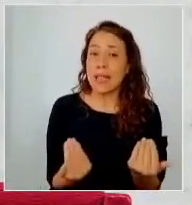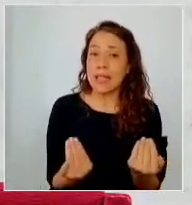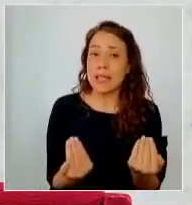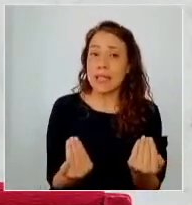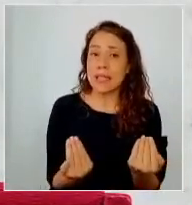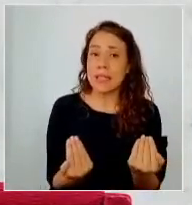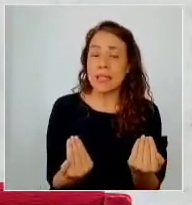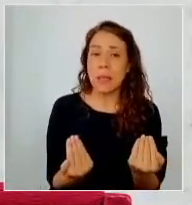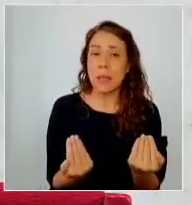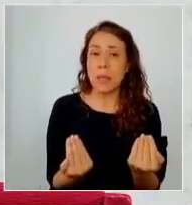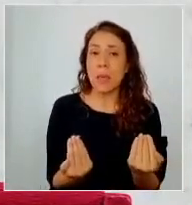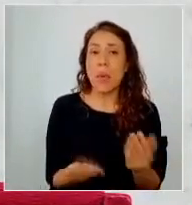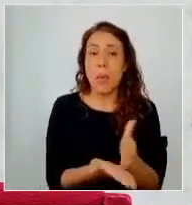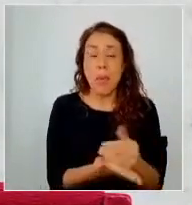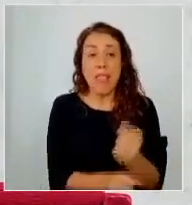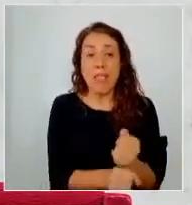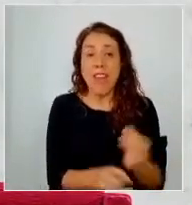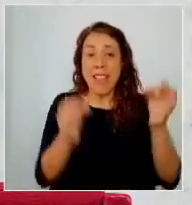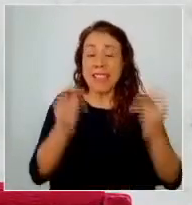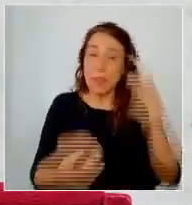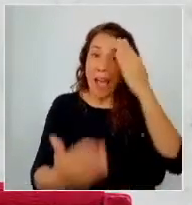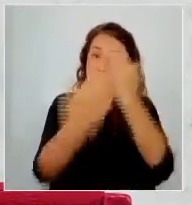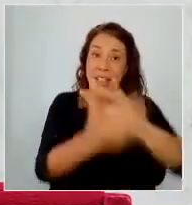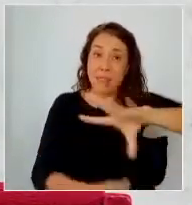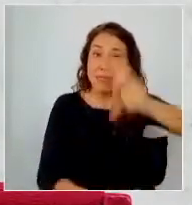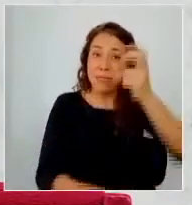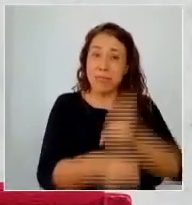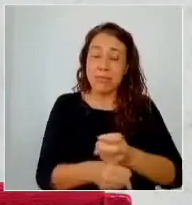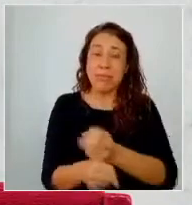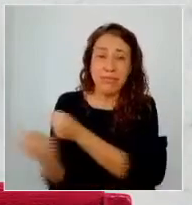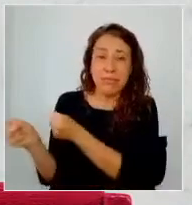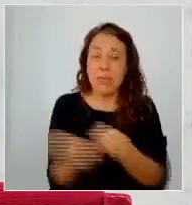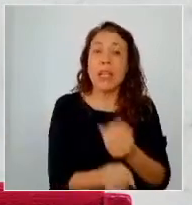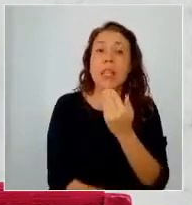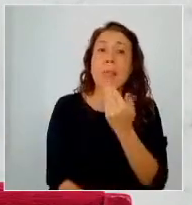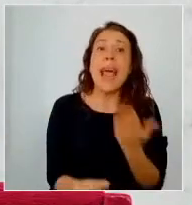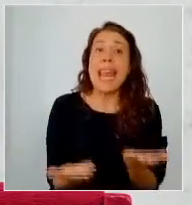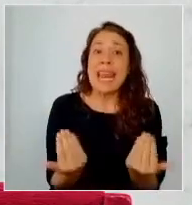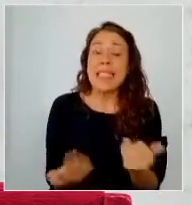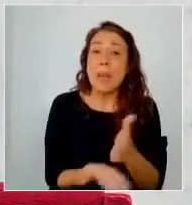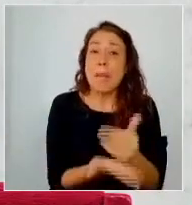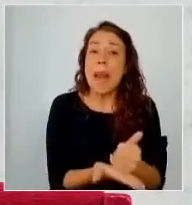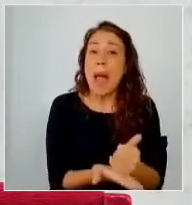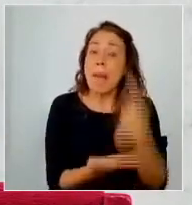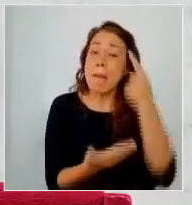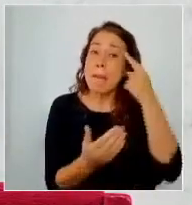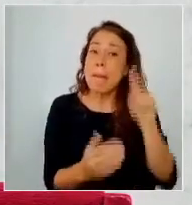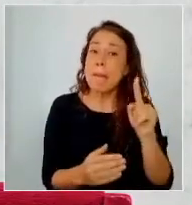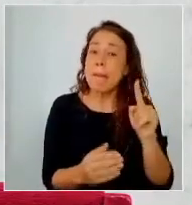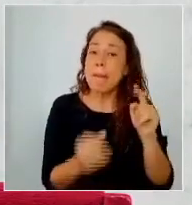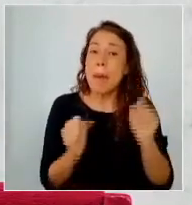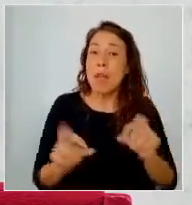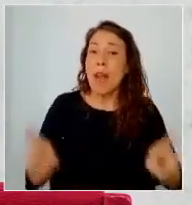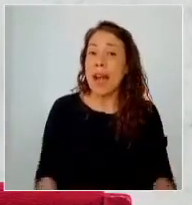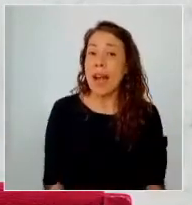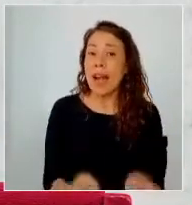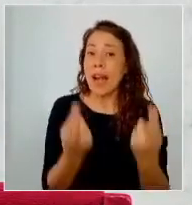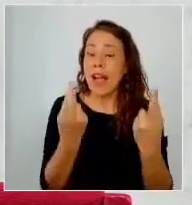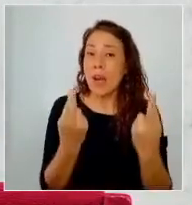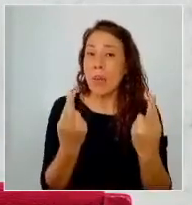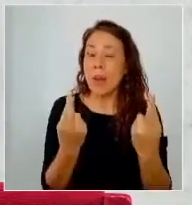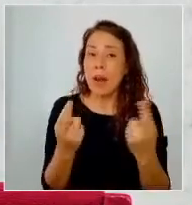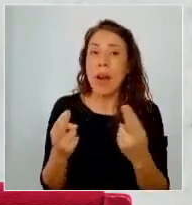una agenda de seguridad para enfrentar la delincuencia también necesitamos una agenda para recurar recuperar el progreso social